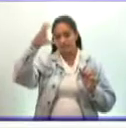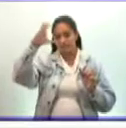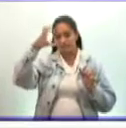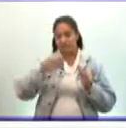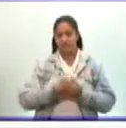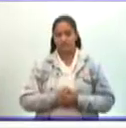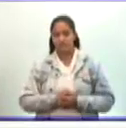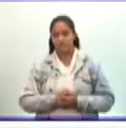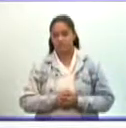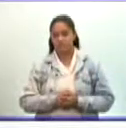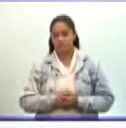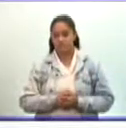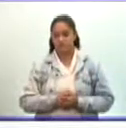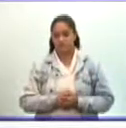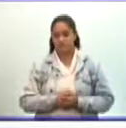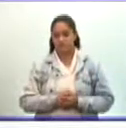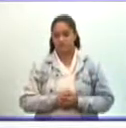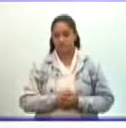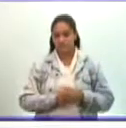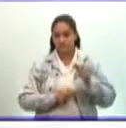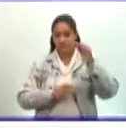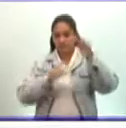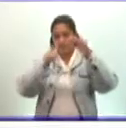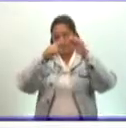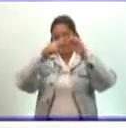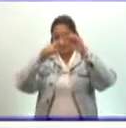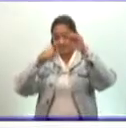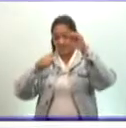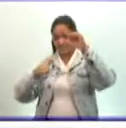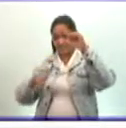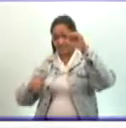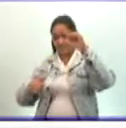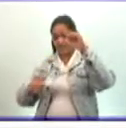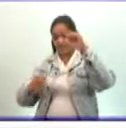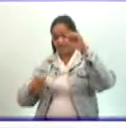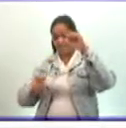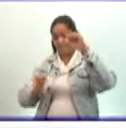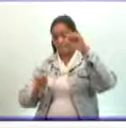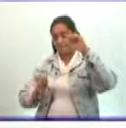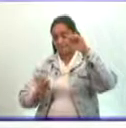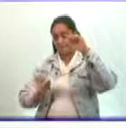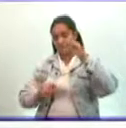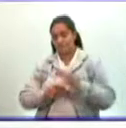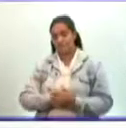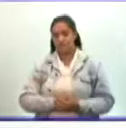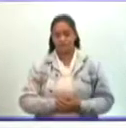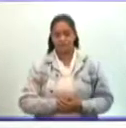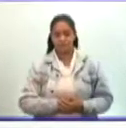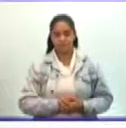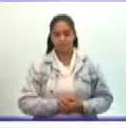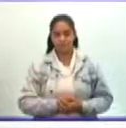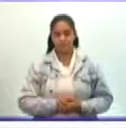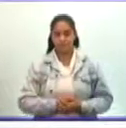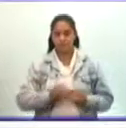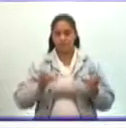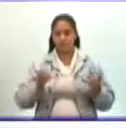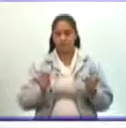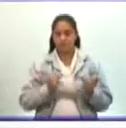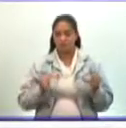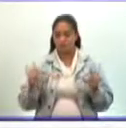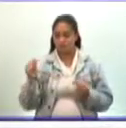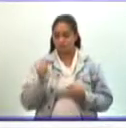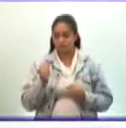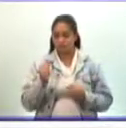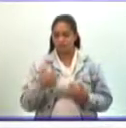segmento CB y el AB. Para entonces calcular, primero vamos